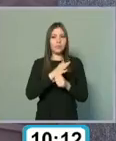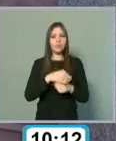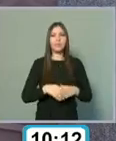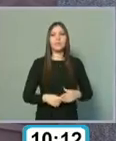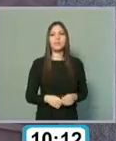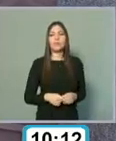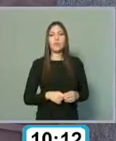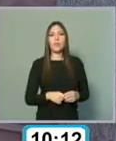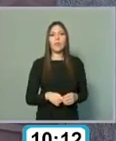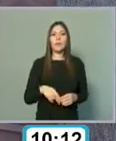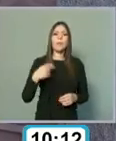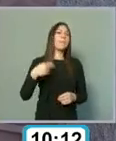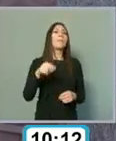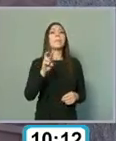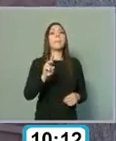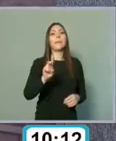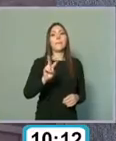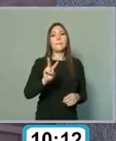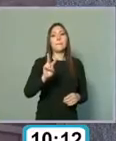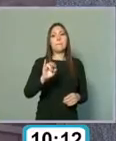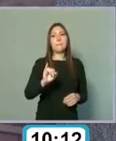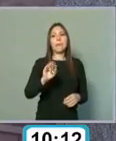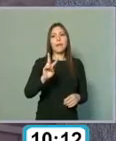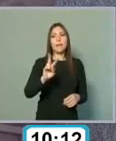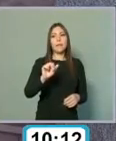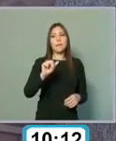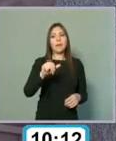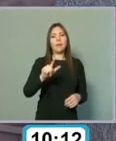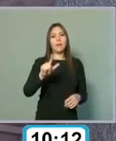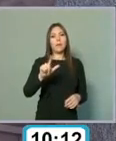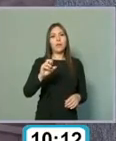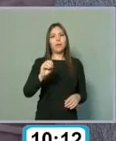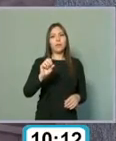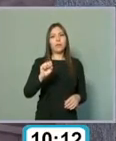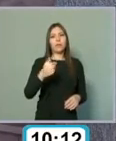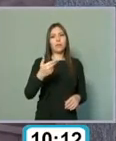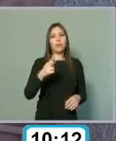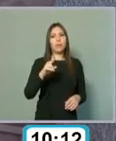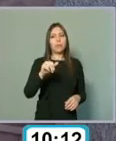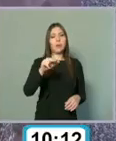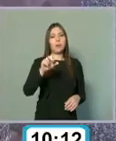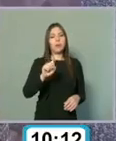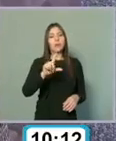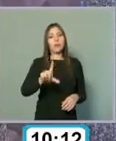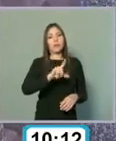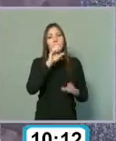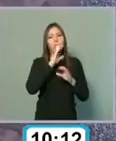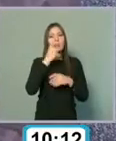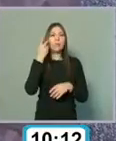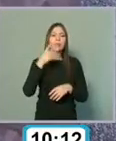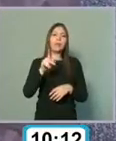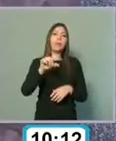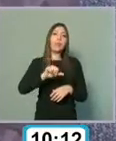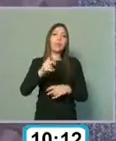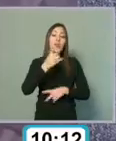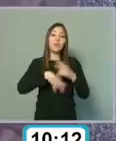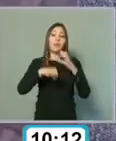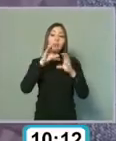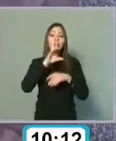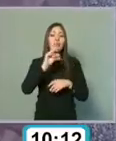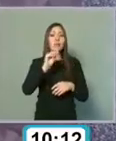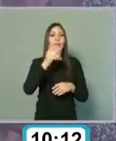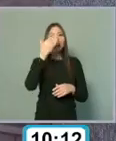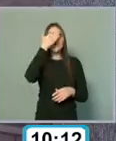es Vivan los Humanos. Que es el que vas a cantar más adelante. Creo ¿O que no? no lo voy a cantar hoy. Bueno, es algo ¿Pero que por hago, qué? no